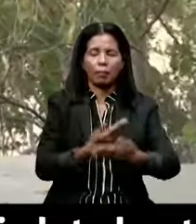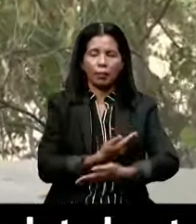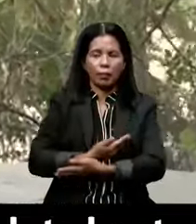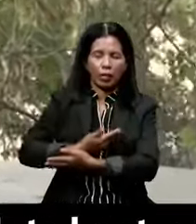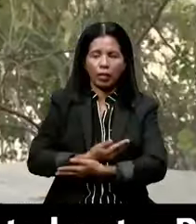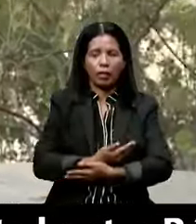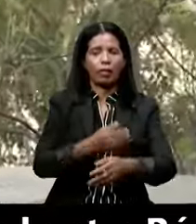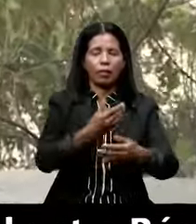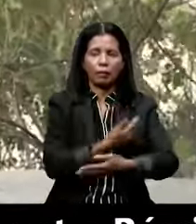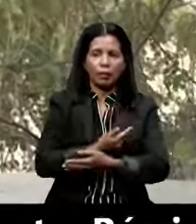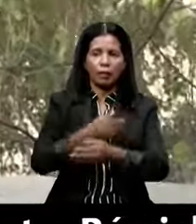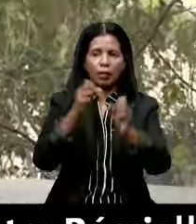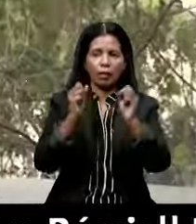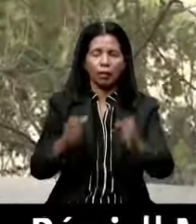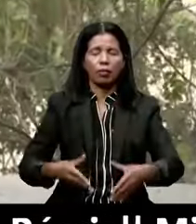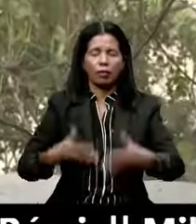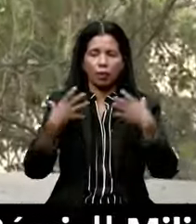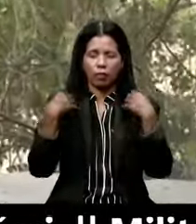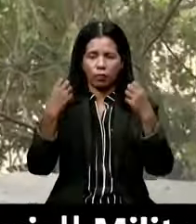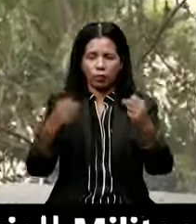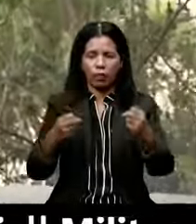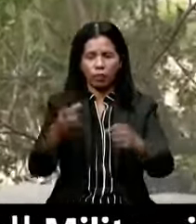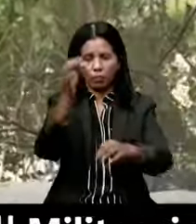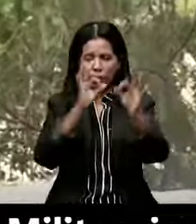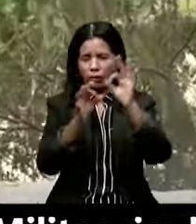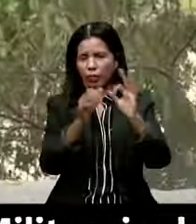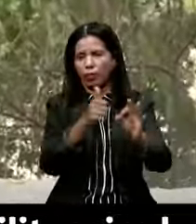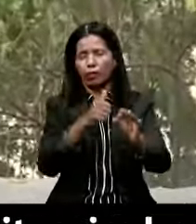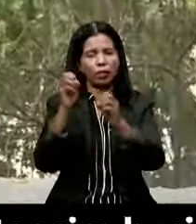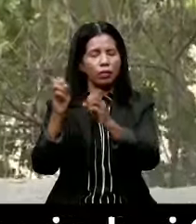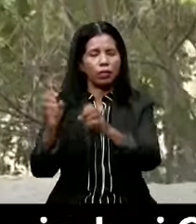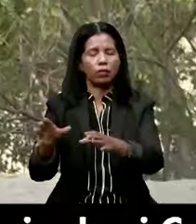atunu ne bebê ne bele forte, no balon fier katak, soe